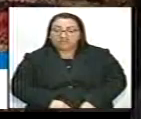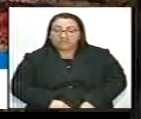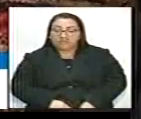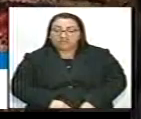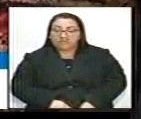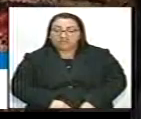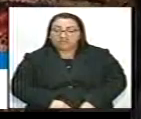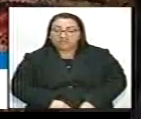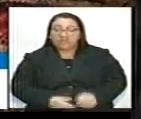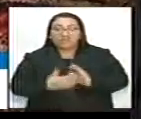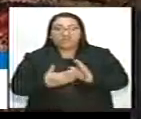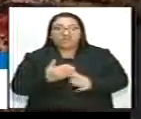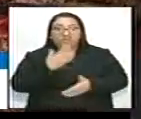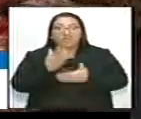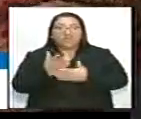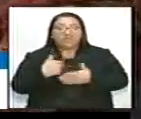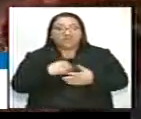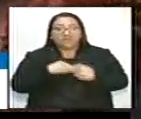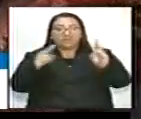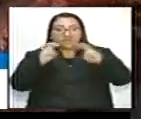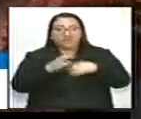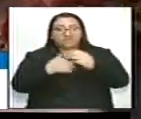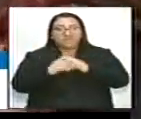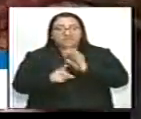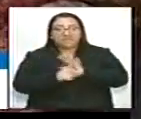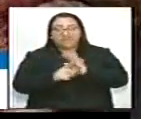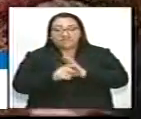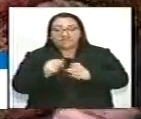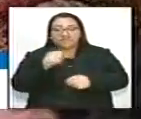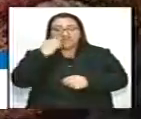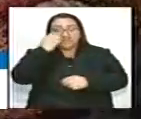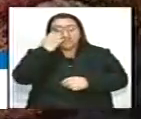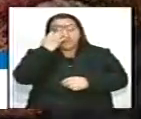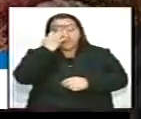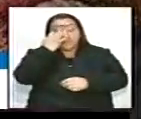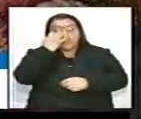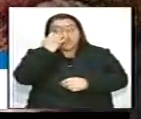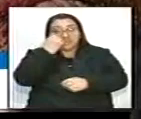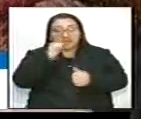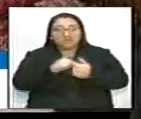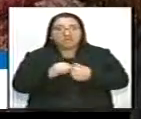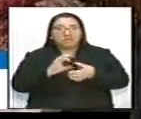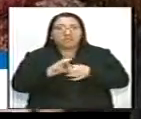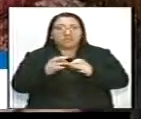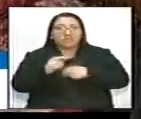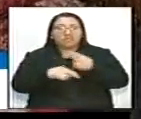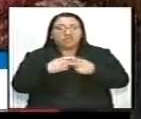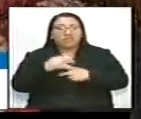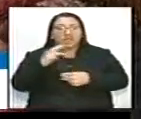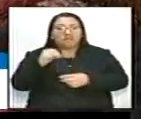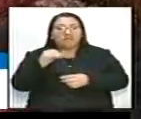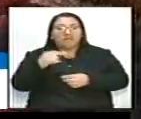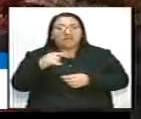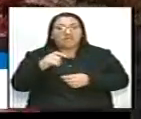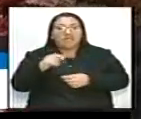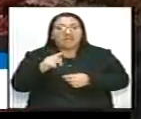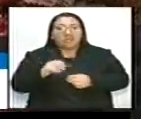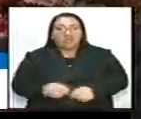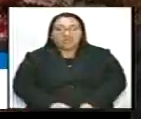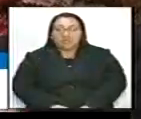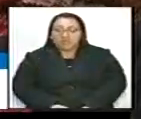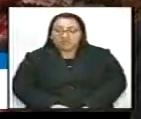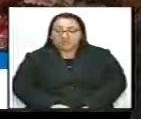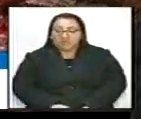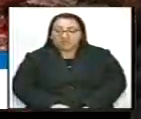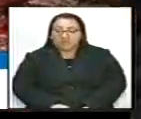el día de hoy. Revisar la legislación para el fortalecimiento de la Academia Nacional de la Magistratura para la